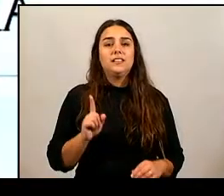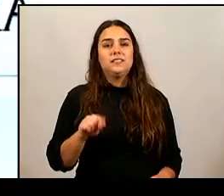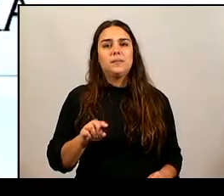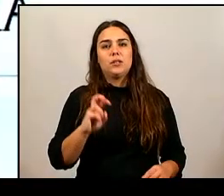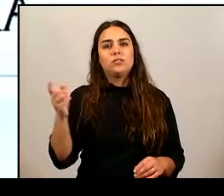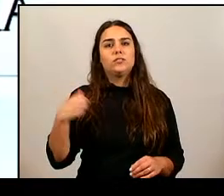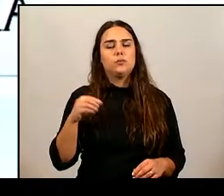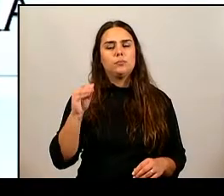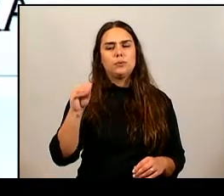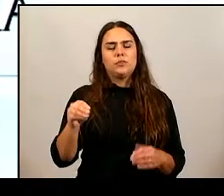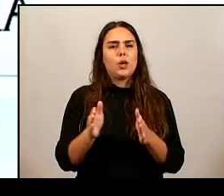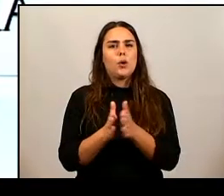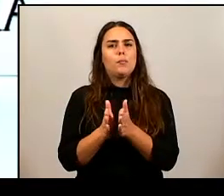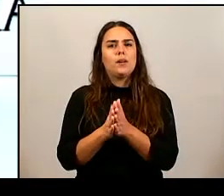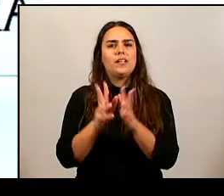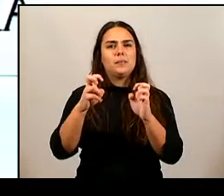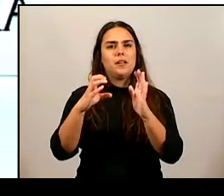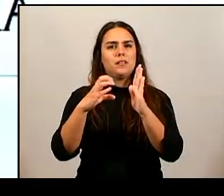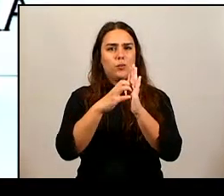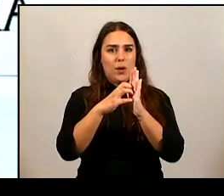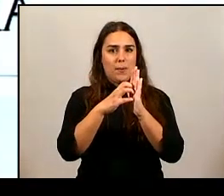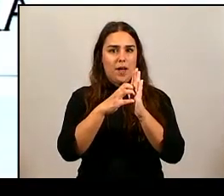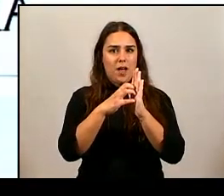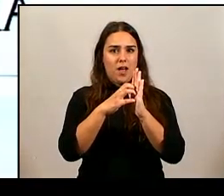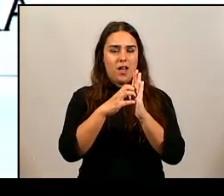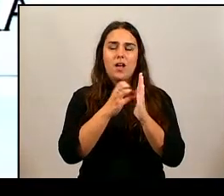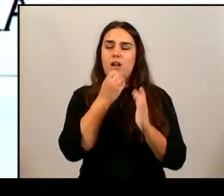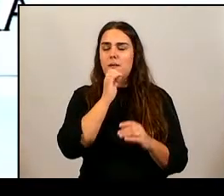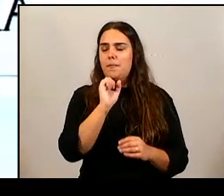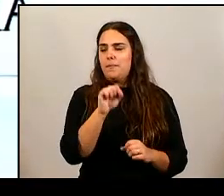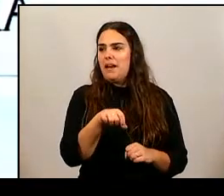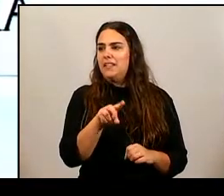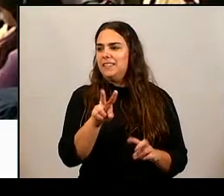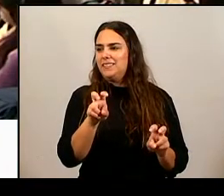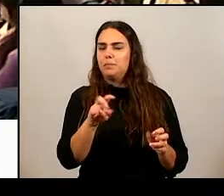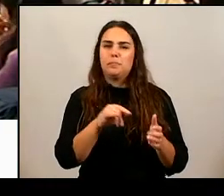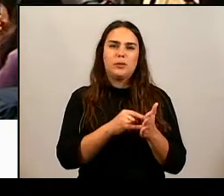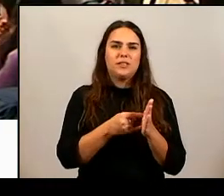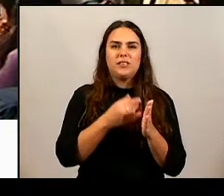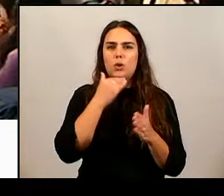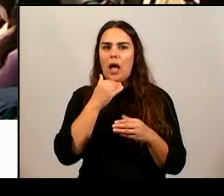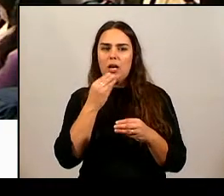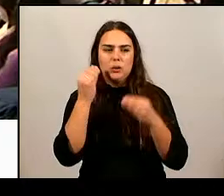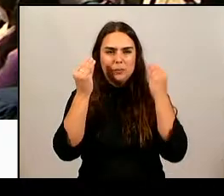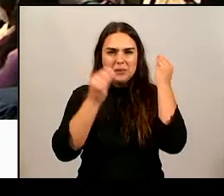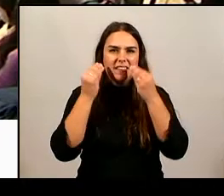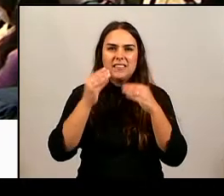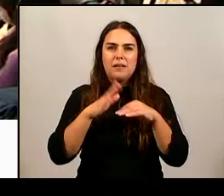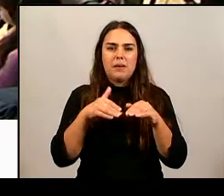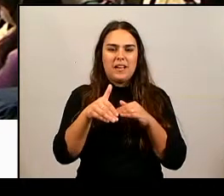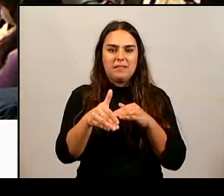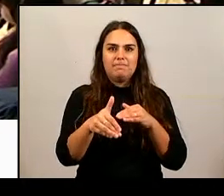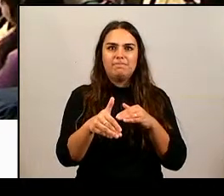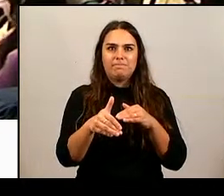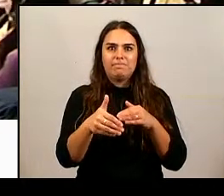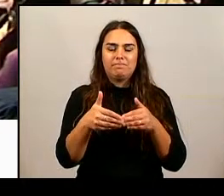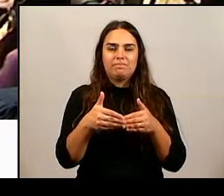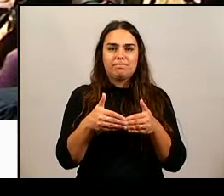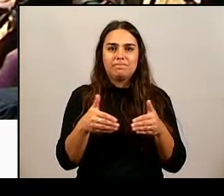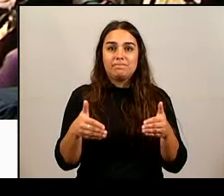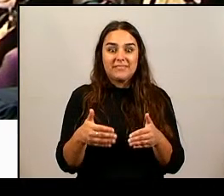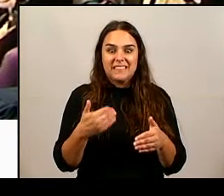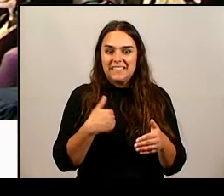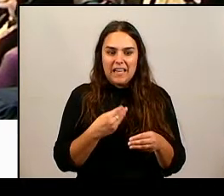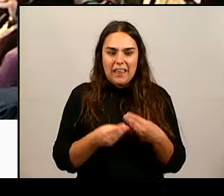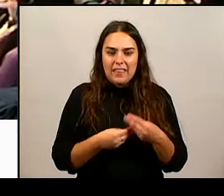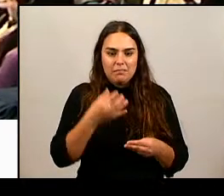Preguntaba el compañero de la cueva de Maltravieso, aparte de todo esto, ¿hay algún proyecto que se esté barajando para hacer bandera de este